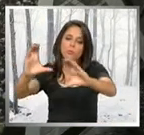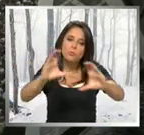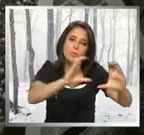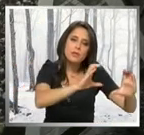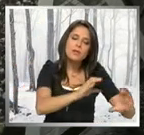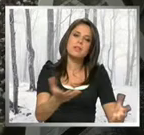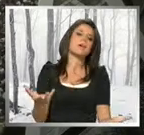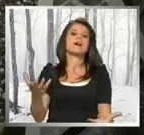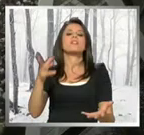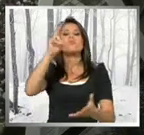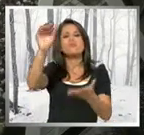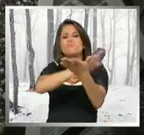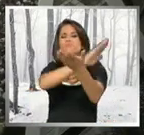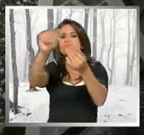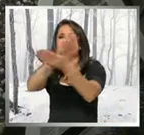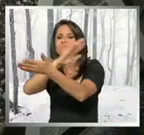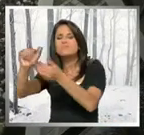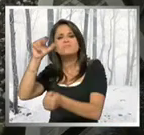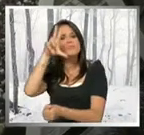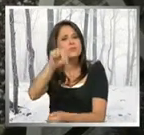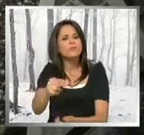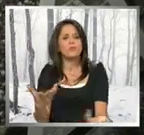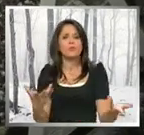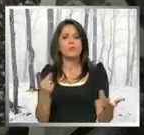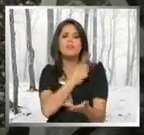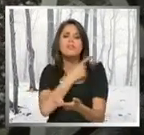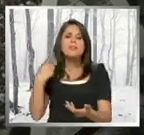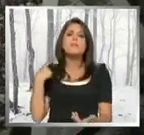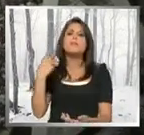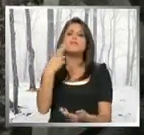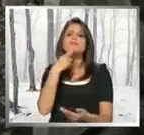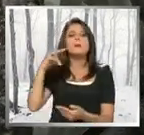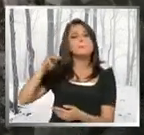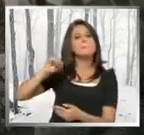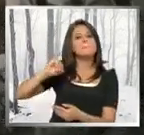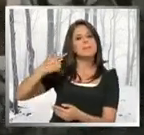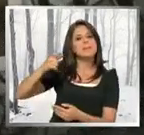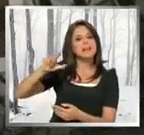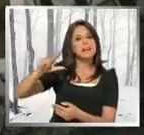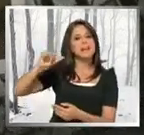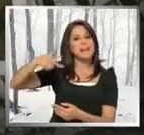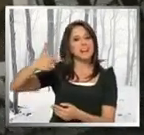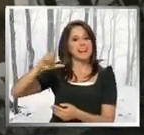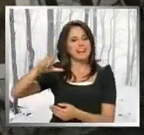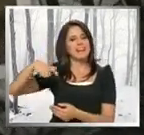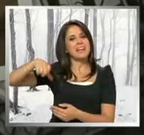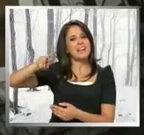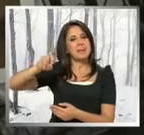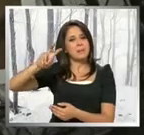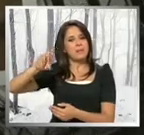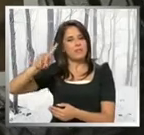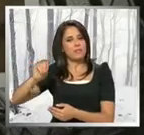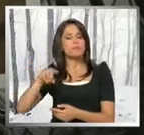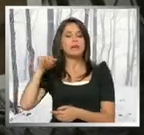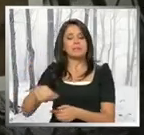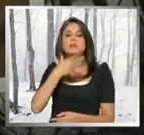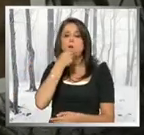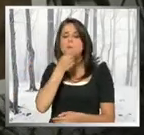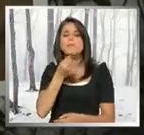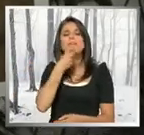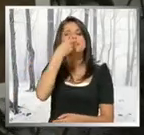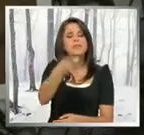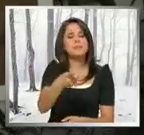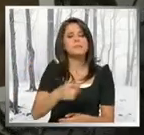y no en su detrimento, usando la tesis, Paola, de Miguel Ángel de Quevedo, que ya en los años 20 decía que una